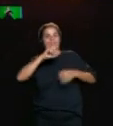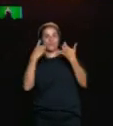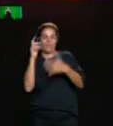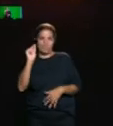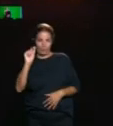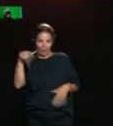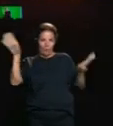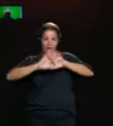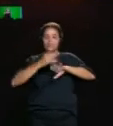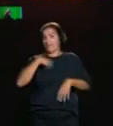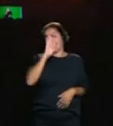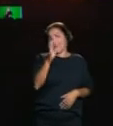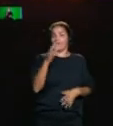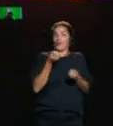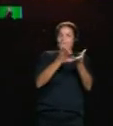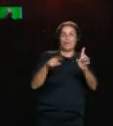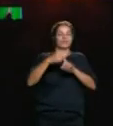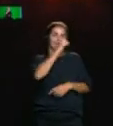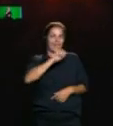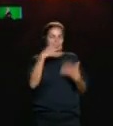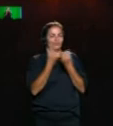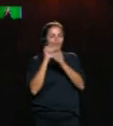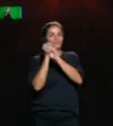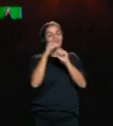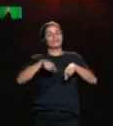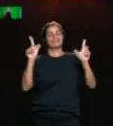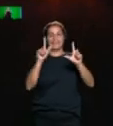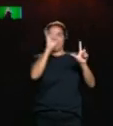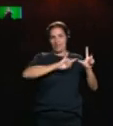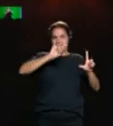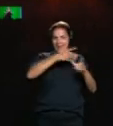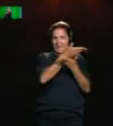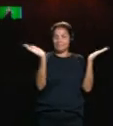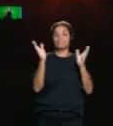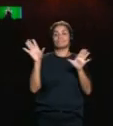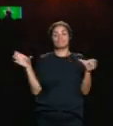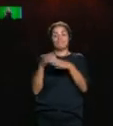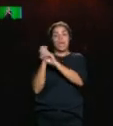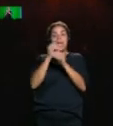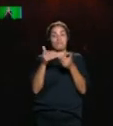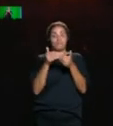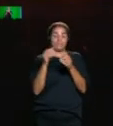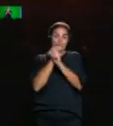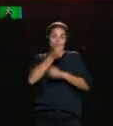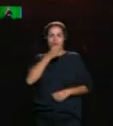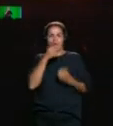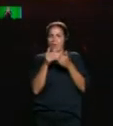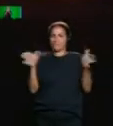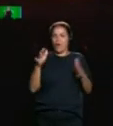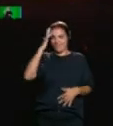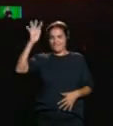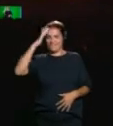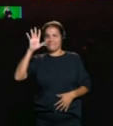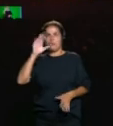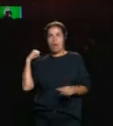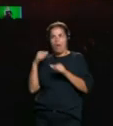y lo cantamos con la murga en Televisión Canaria, señoras y señores. La Sonora estrenándose con muchísima ilusión después de este largo parto. Muchas